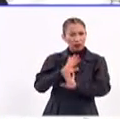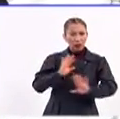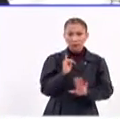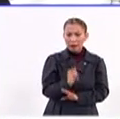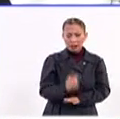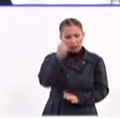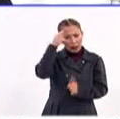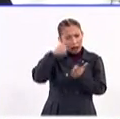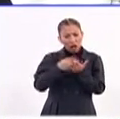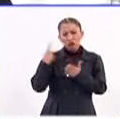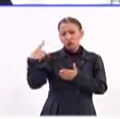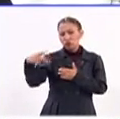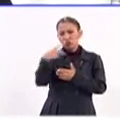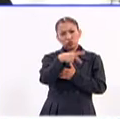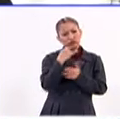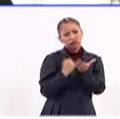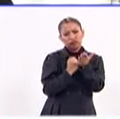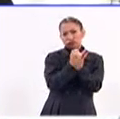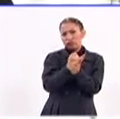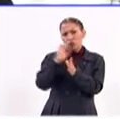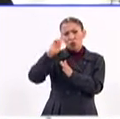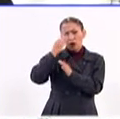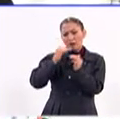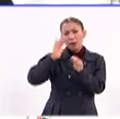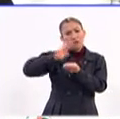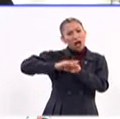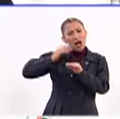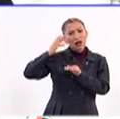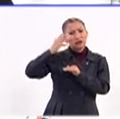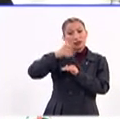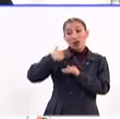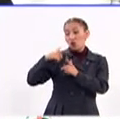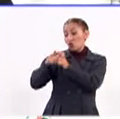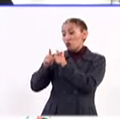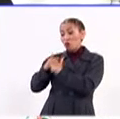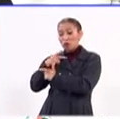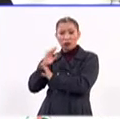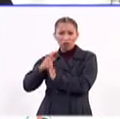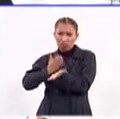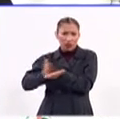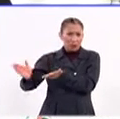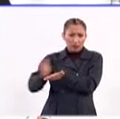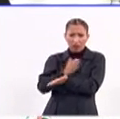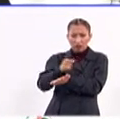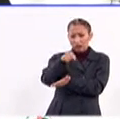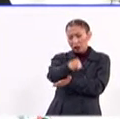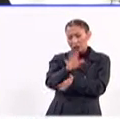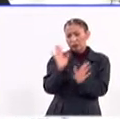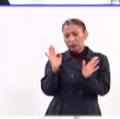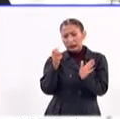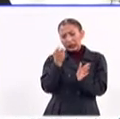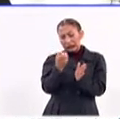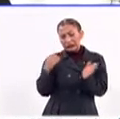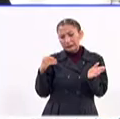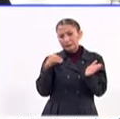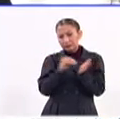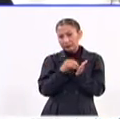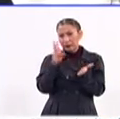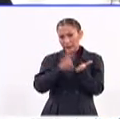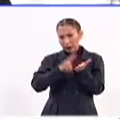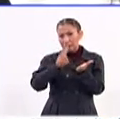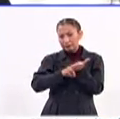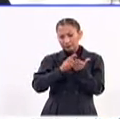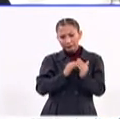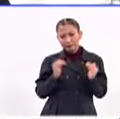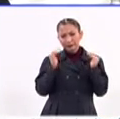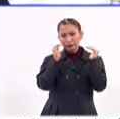La convicción por la autonomía universitaria va más allá de los partidos y es sin duda alguna uno de los baluartes